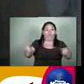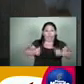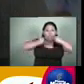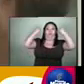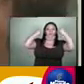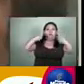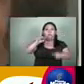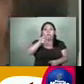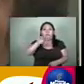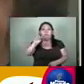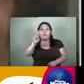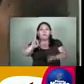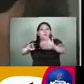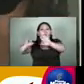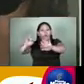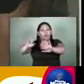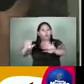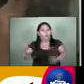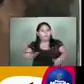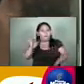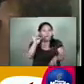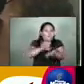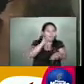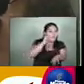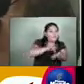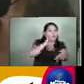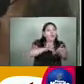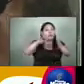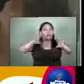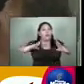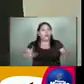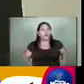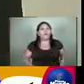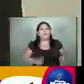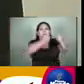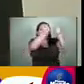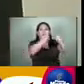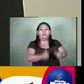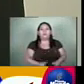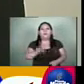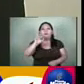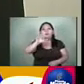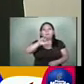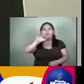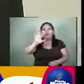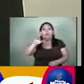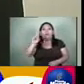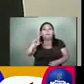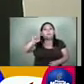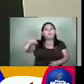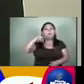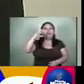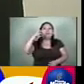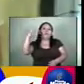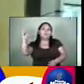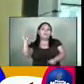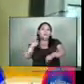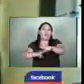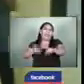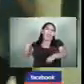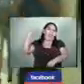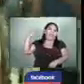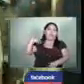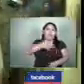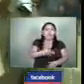2018 y en el que se habría estafado al Estado salvadoreño por 351 millones de dólares durante la